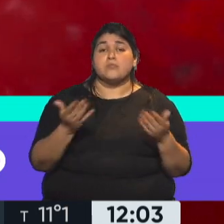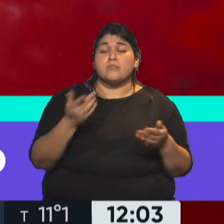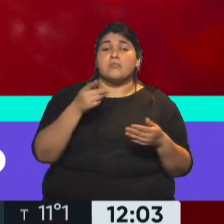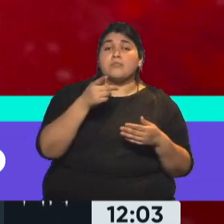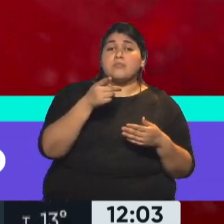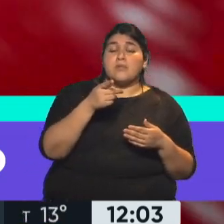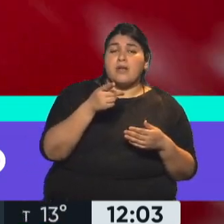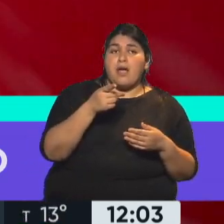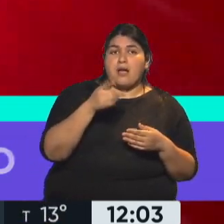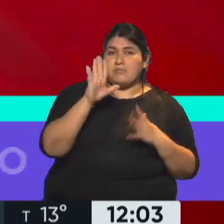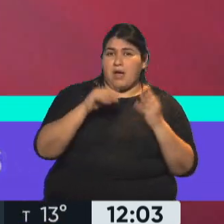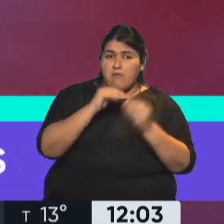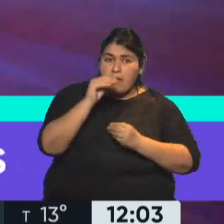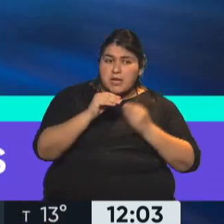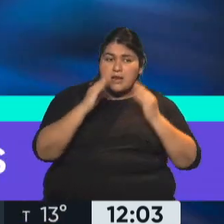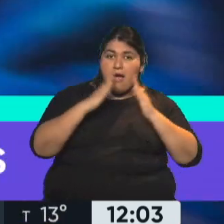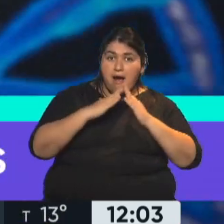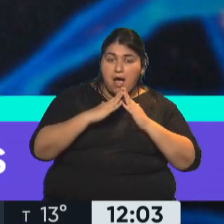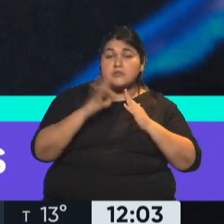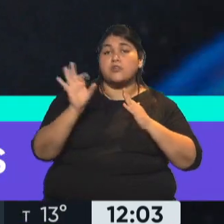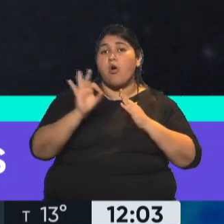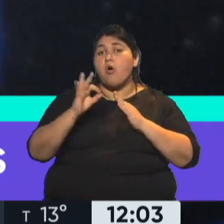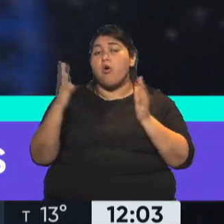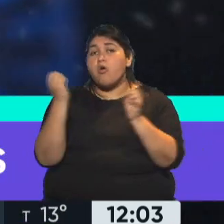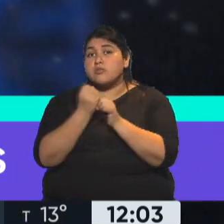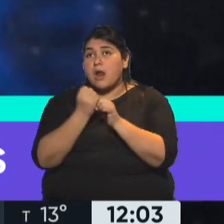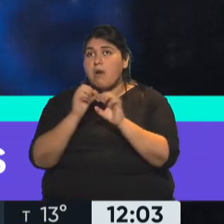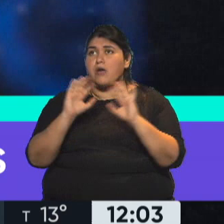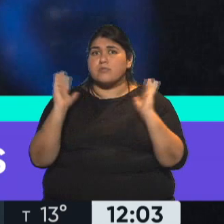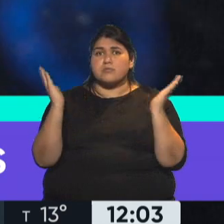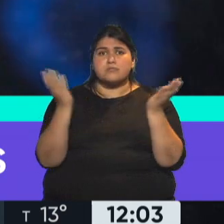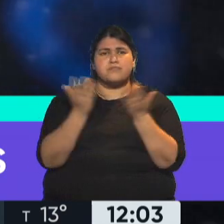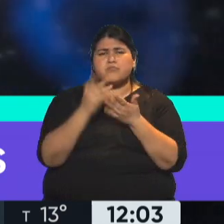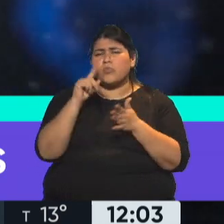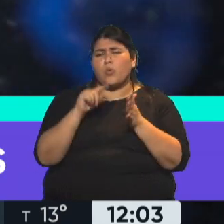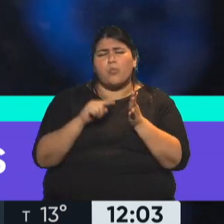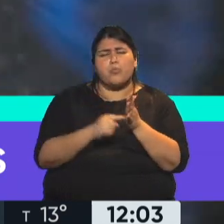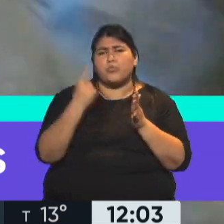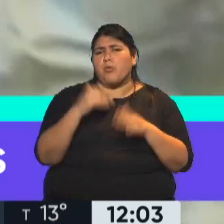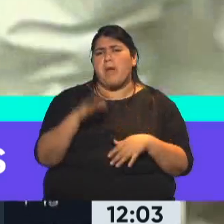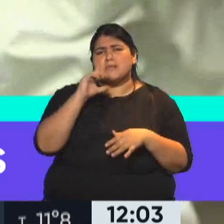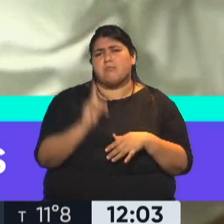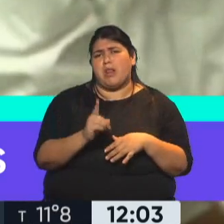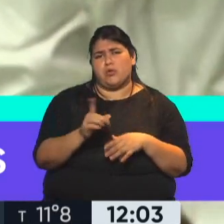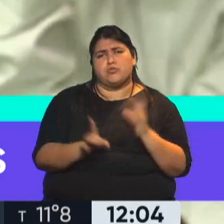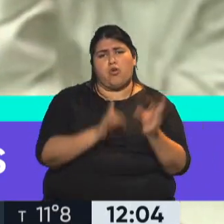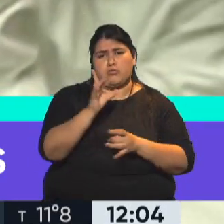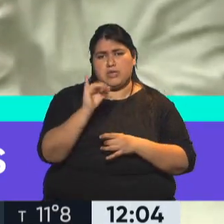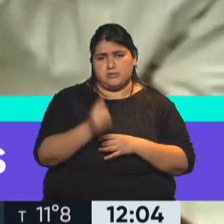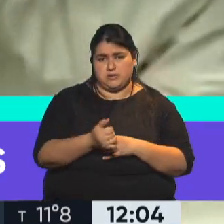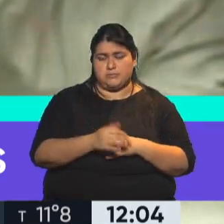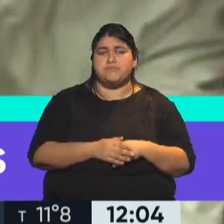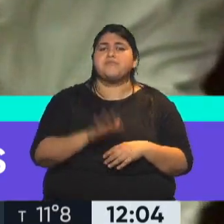la familia y el lugar de trabajo en lugares cerrados son los dos principales en los cuales podemos contagiar yo le tengo que